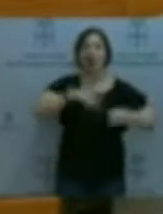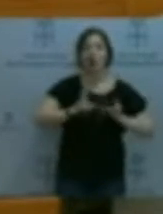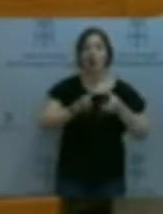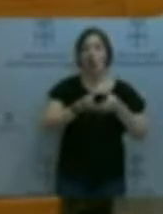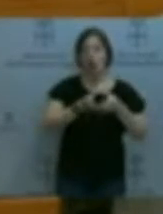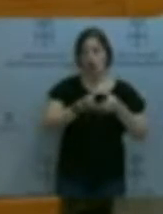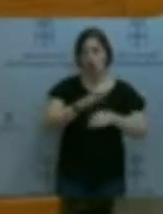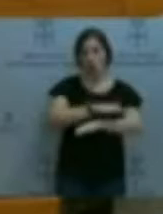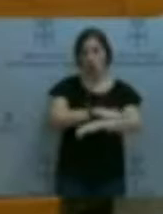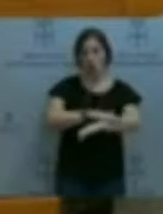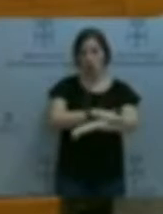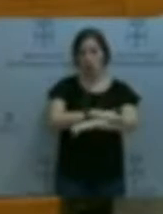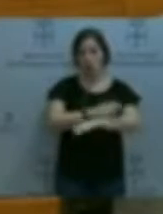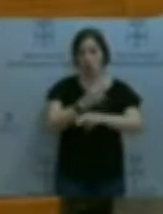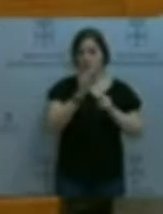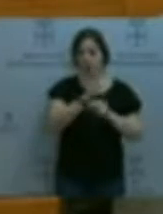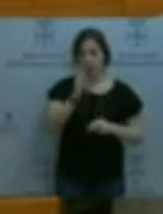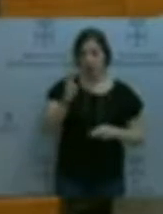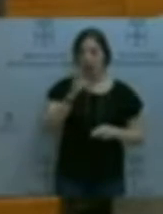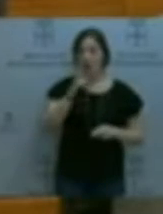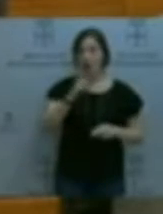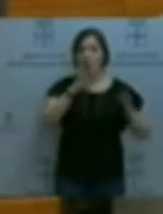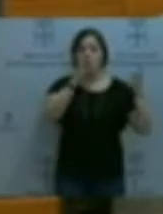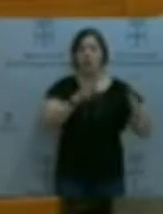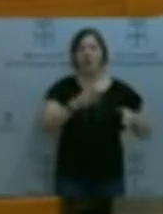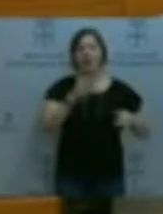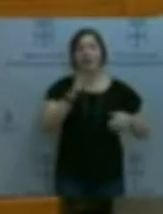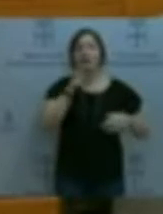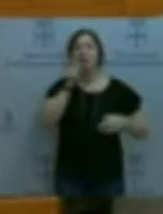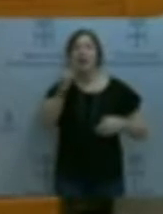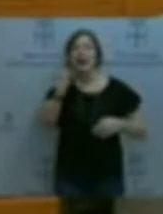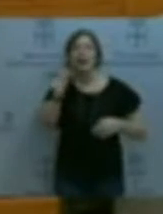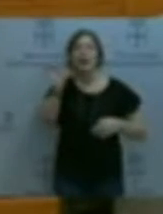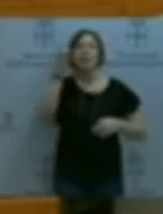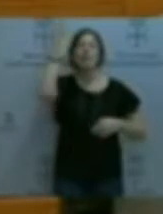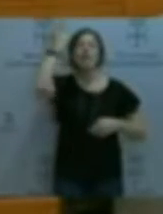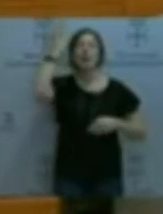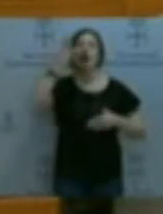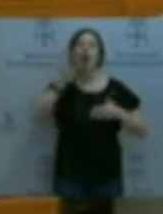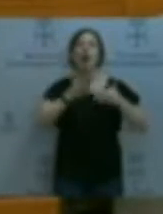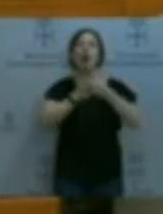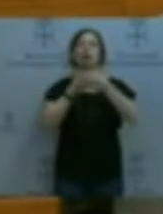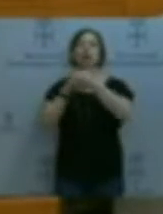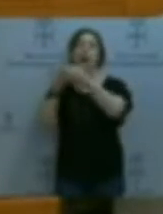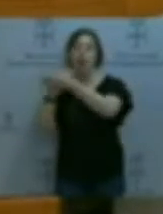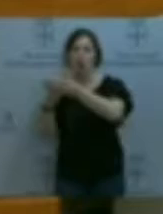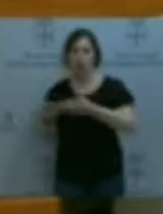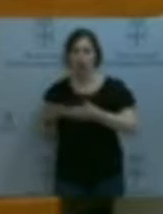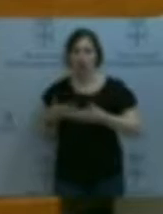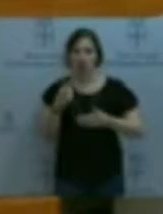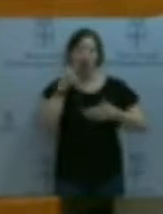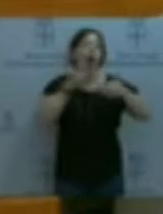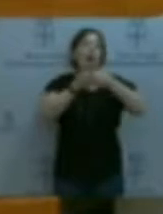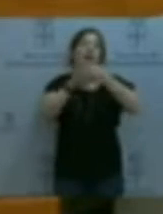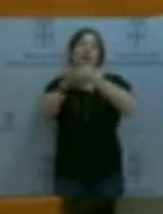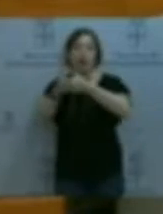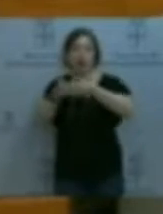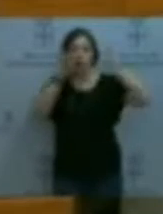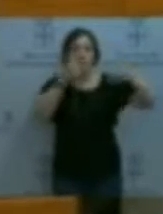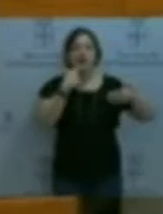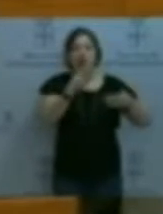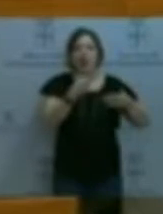término obstáculos. Bueno, pues vayamos a analizar esos obstáculos que usted dice que hay y que no había. Porque esta sensación en